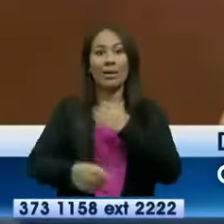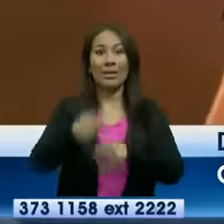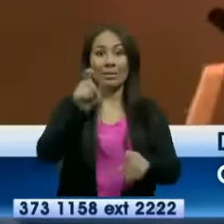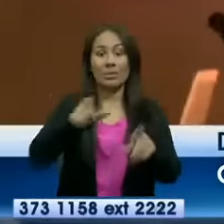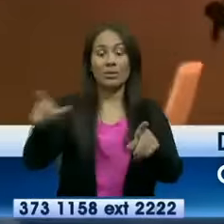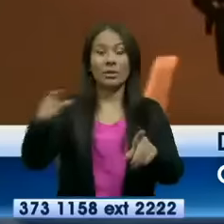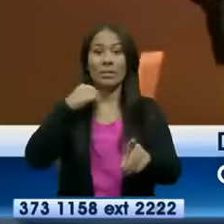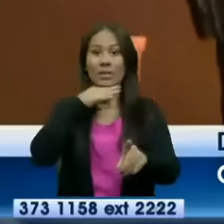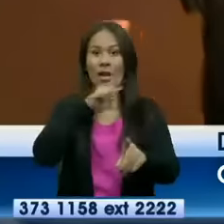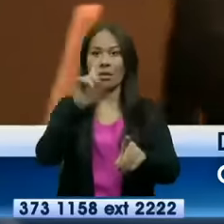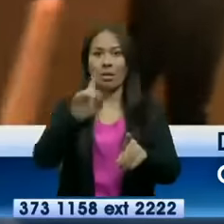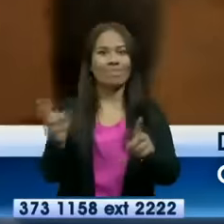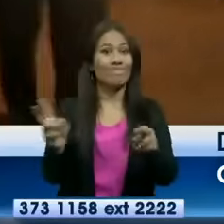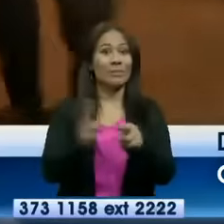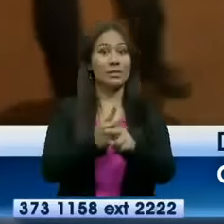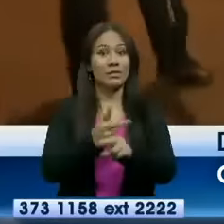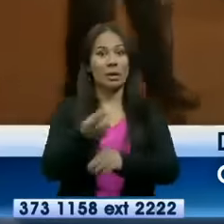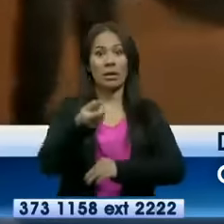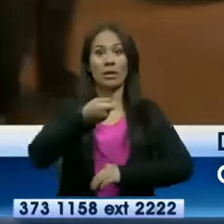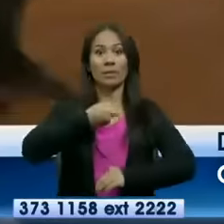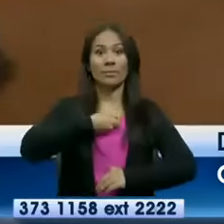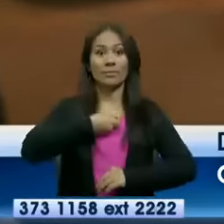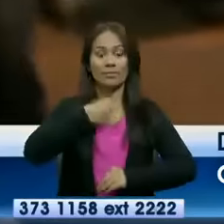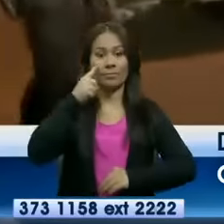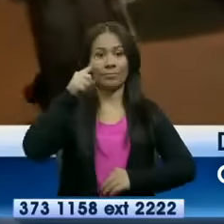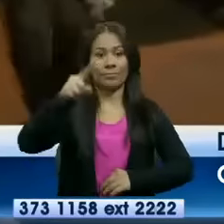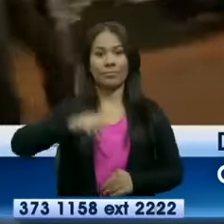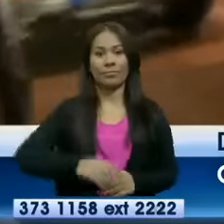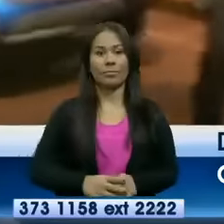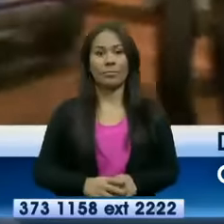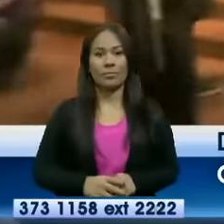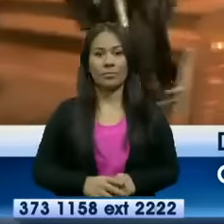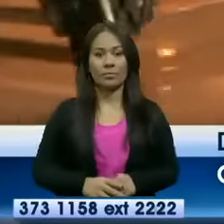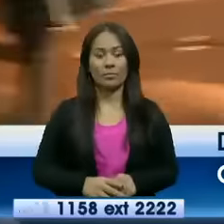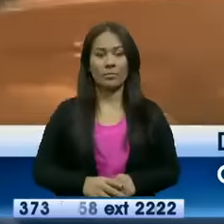mayores. Informó Jorge Salazar.